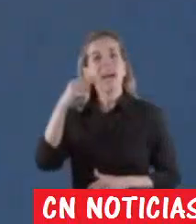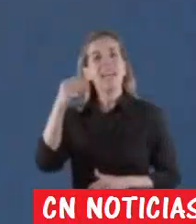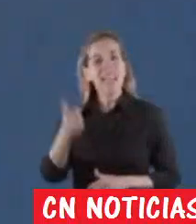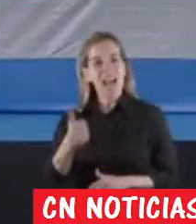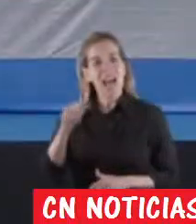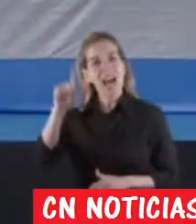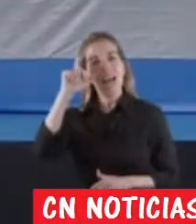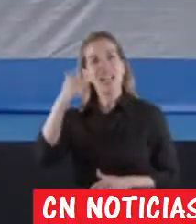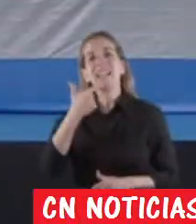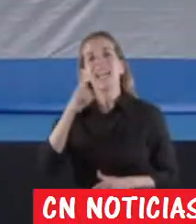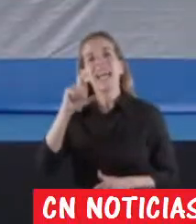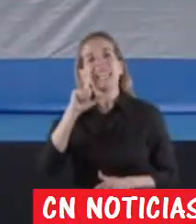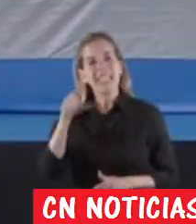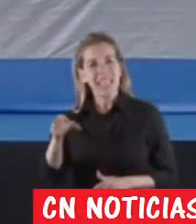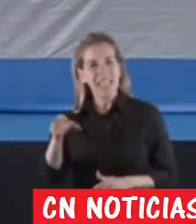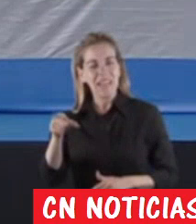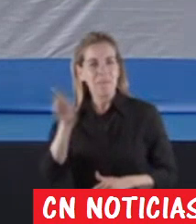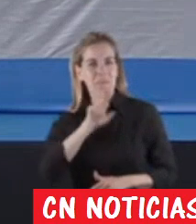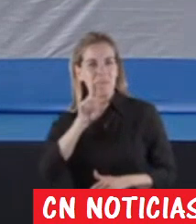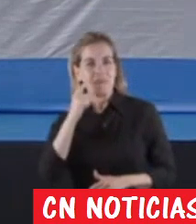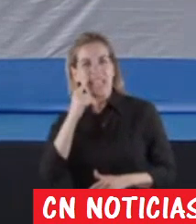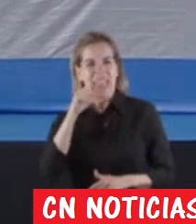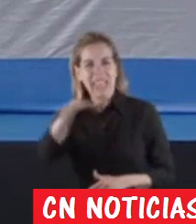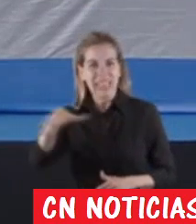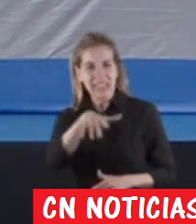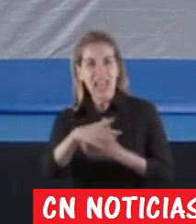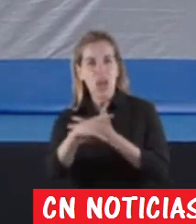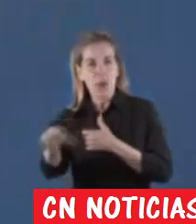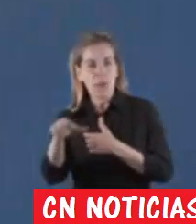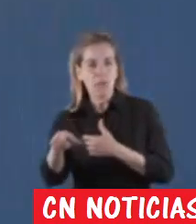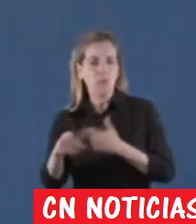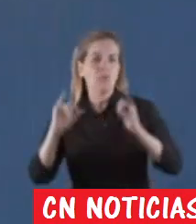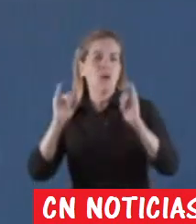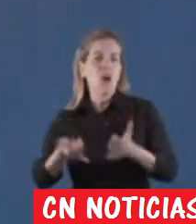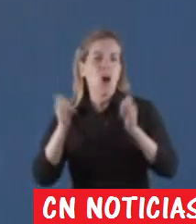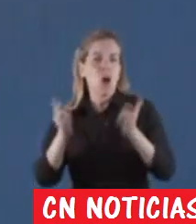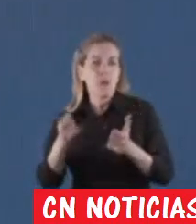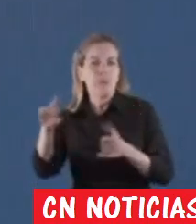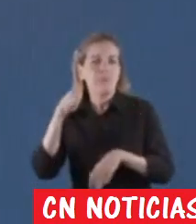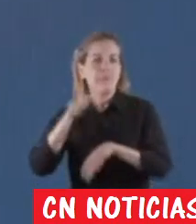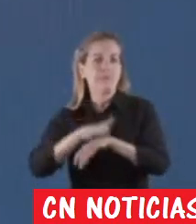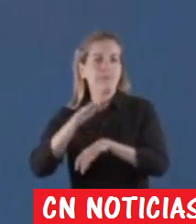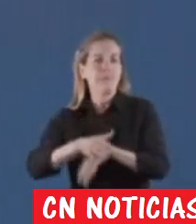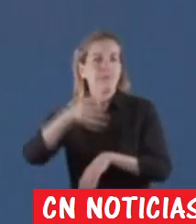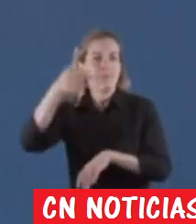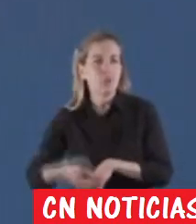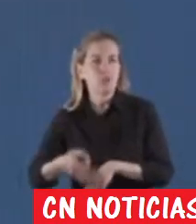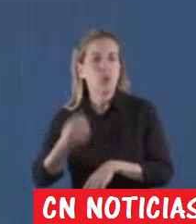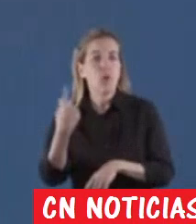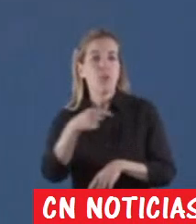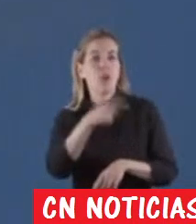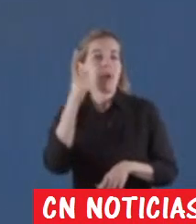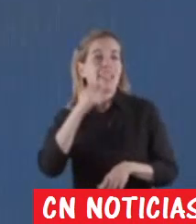a Marina Lessi, una joven dirigente de Lomas de Zamora que se hizo cargo en el momento que Axel me convocó